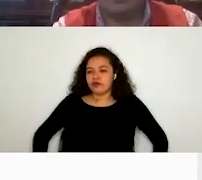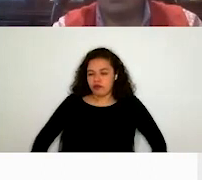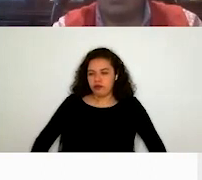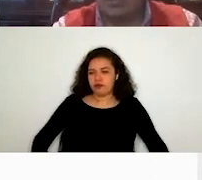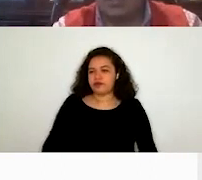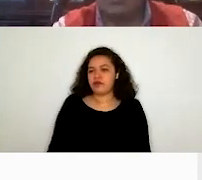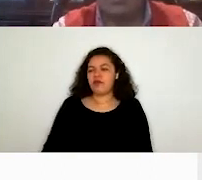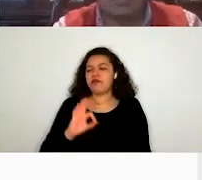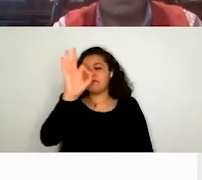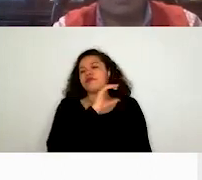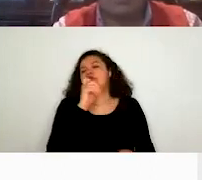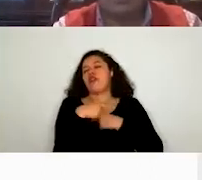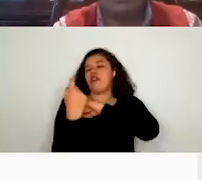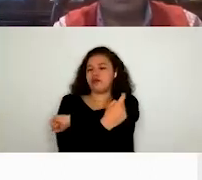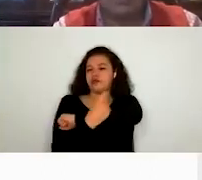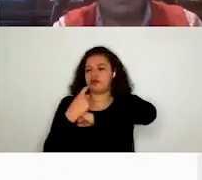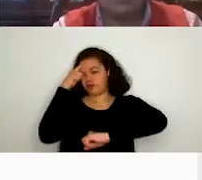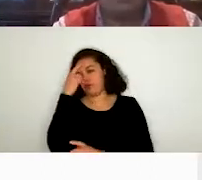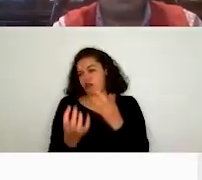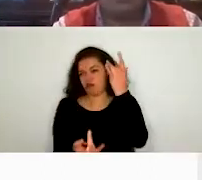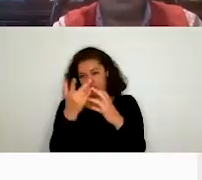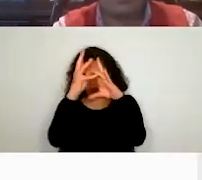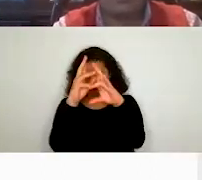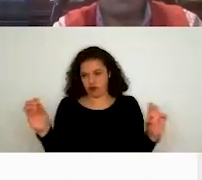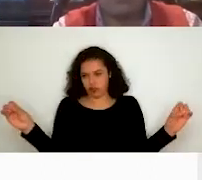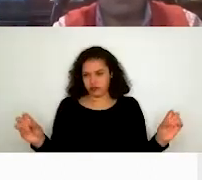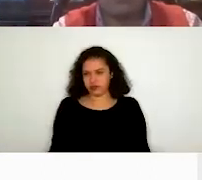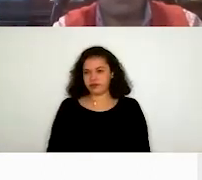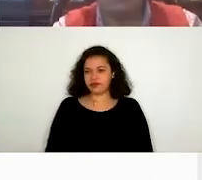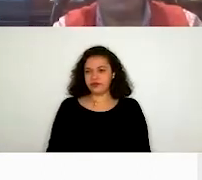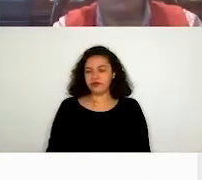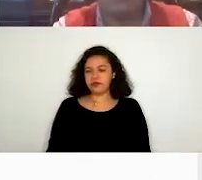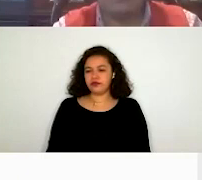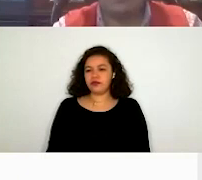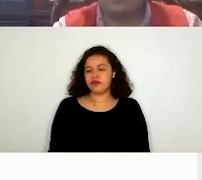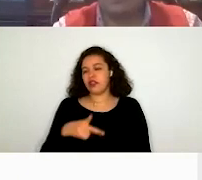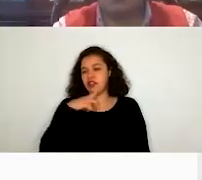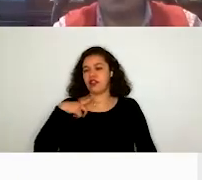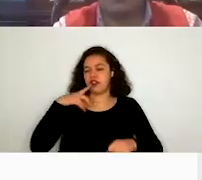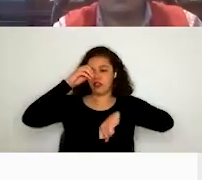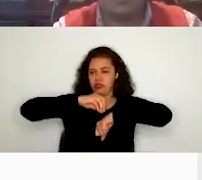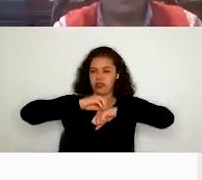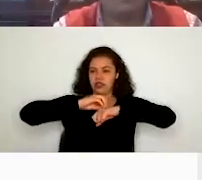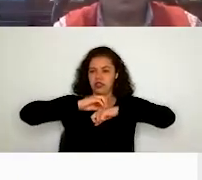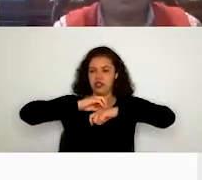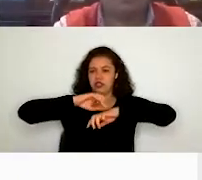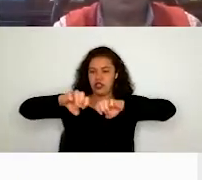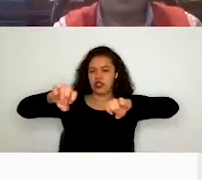equipos automatizados para combate de incendios, tendríamos que colocar una descripción de este equipo, ¿de